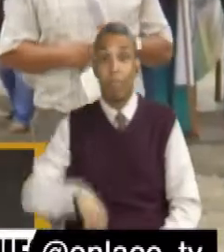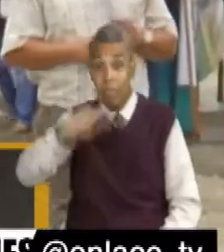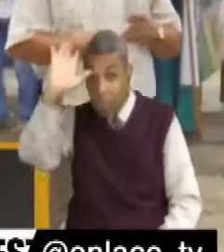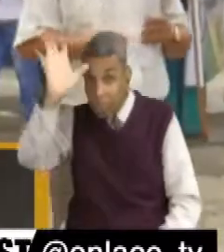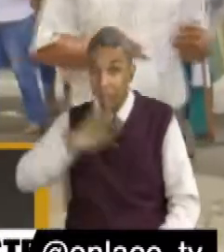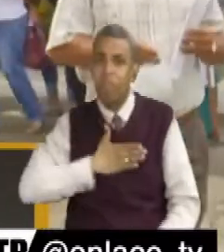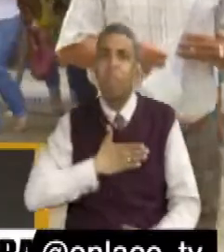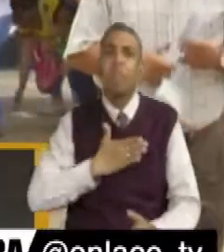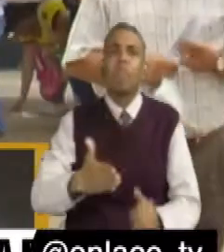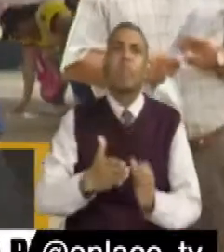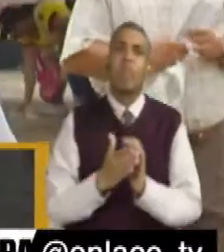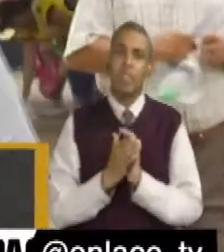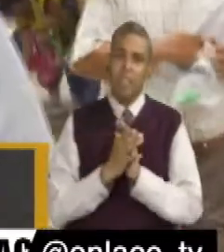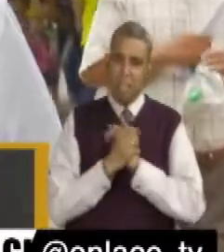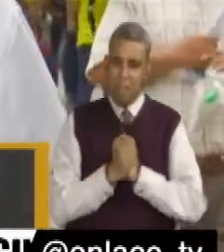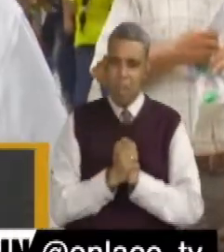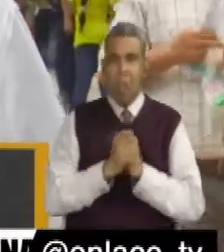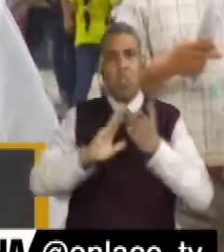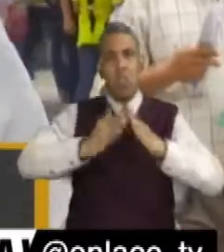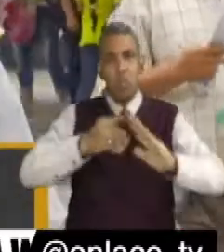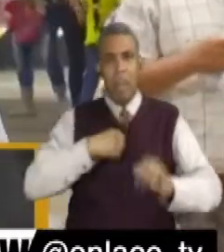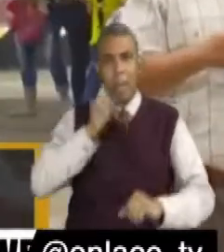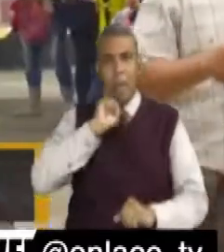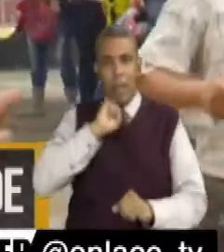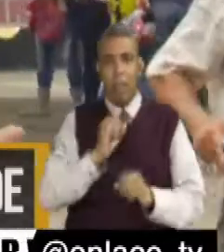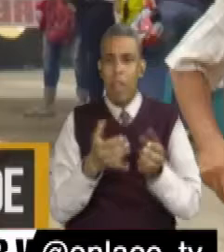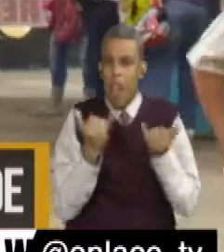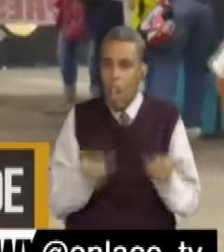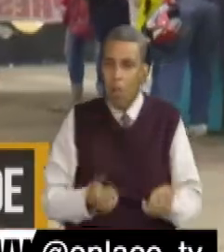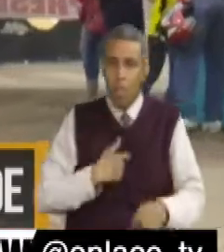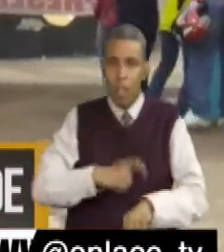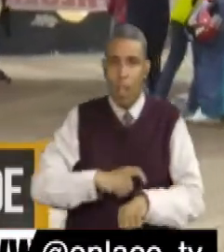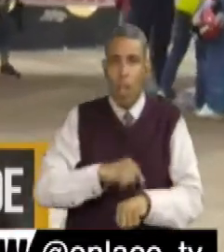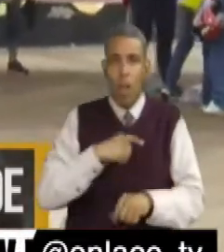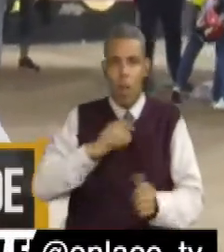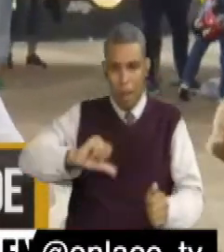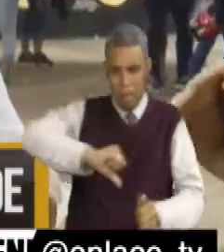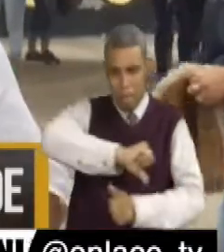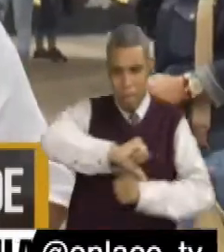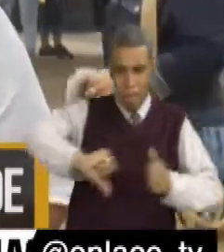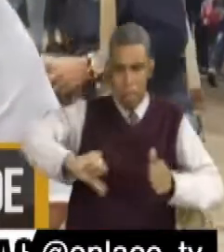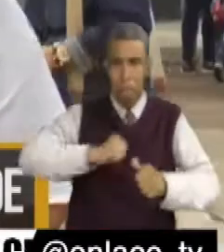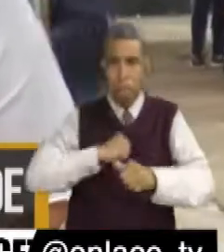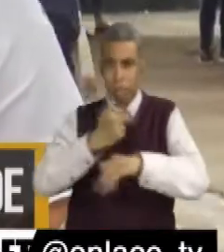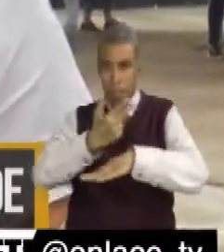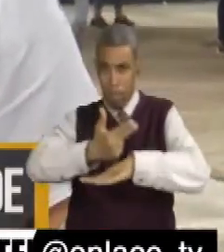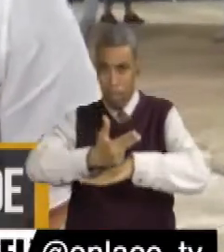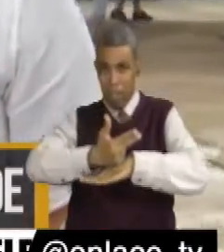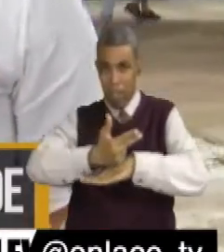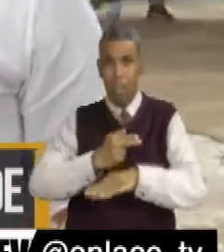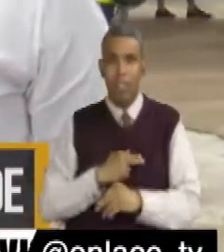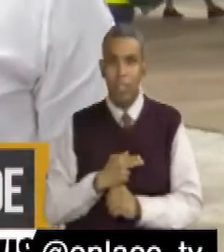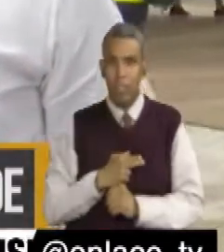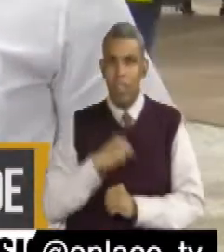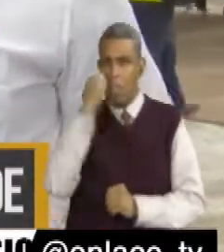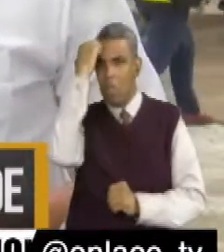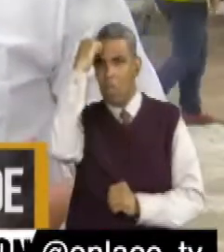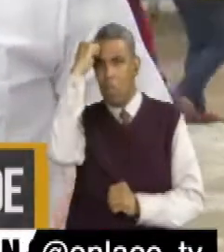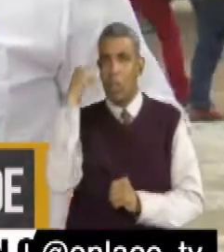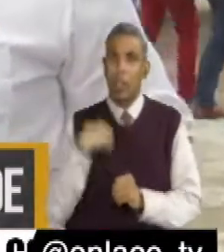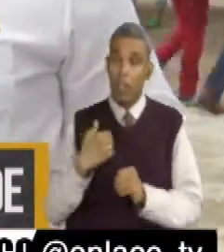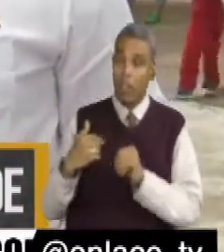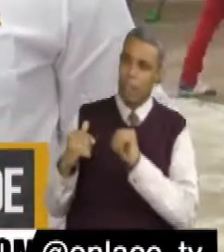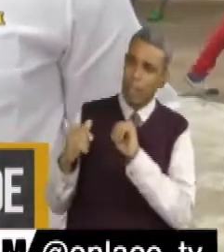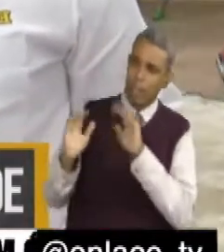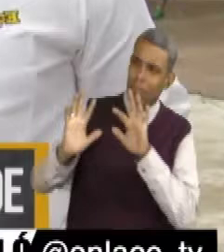en estudios, amable teleaudiencia de Enlace Noticias, a esta hora aquí en el Parque Camilo Torres, donde se cumple una actividad de parte del Magisterio. Luis